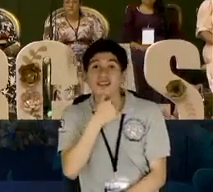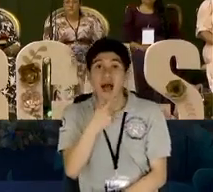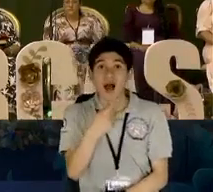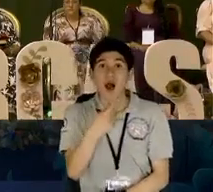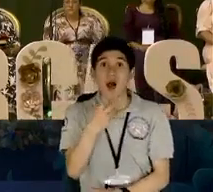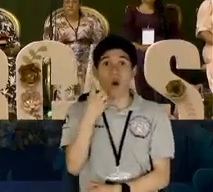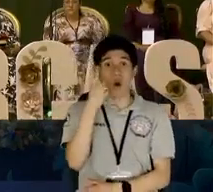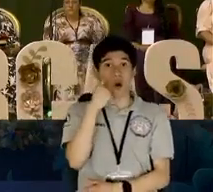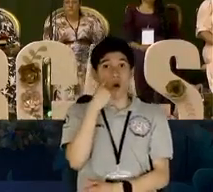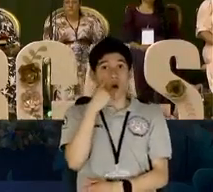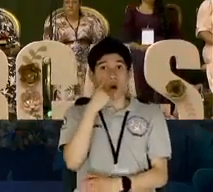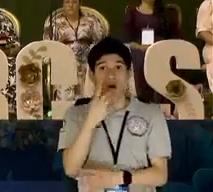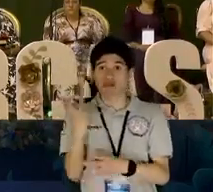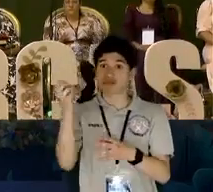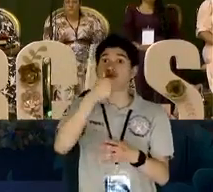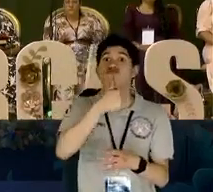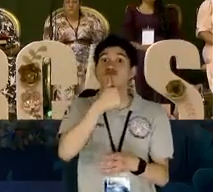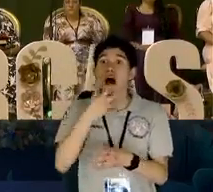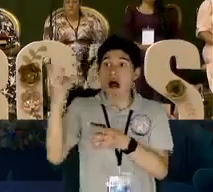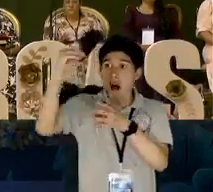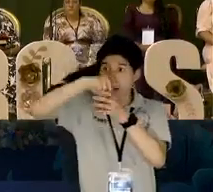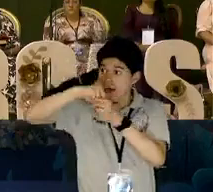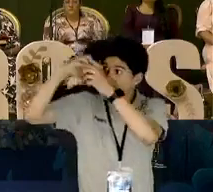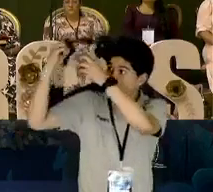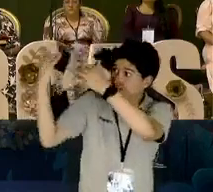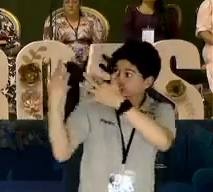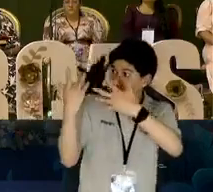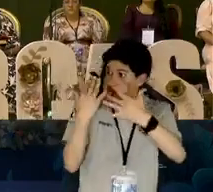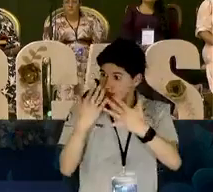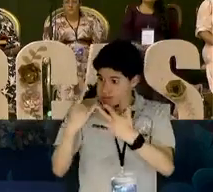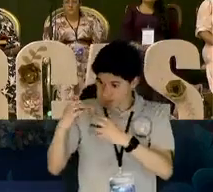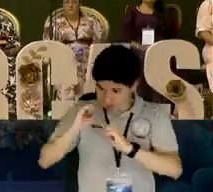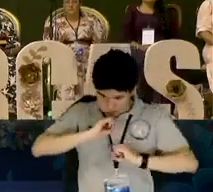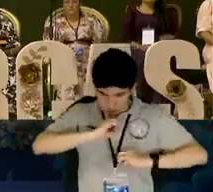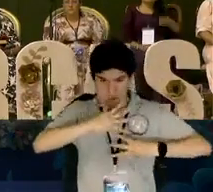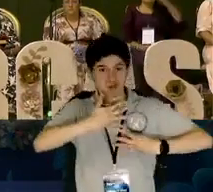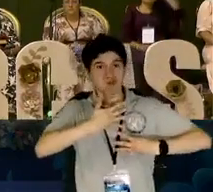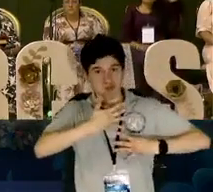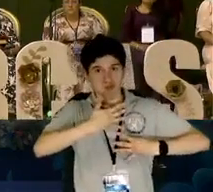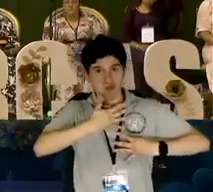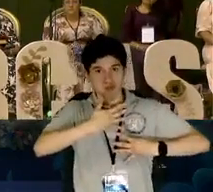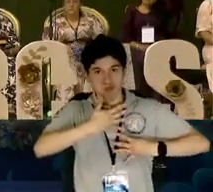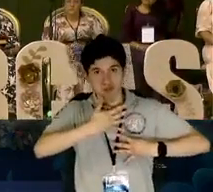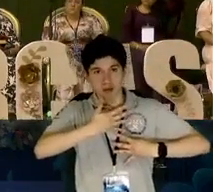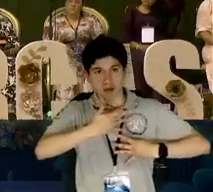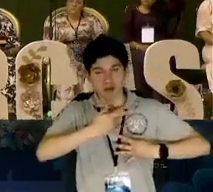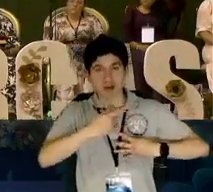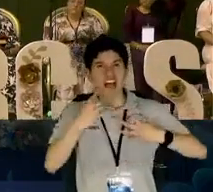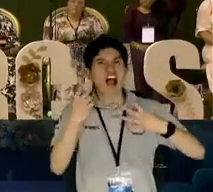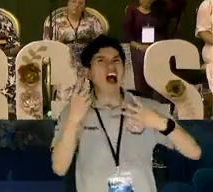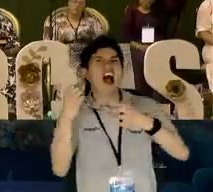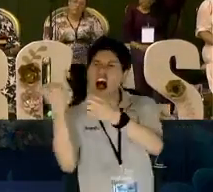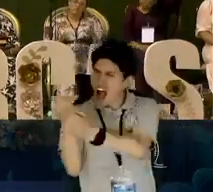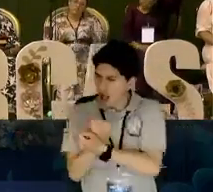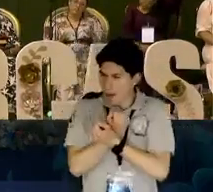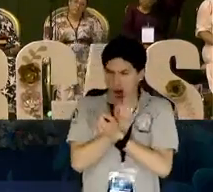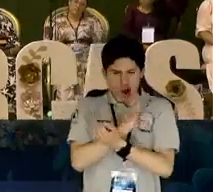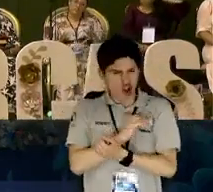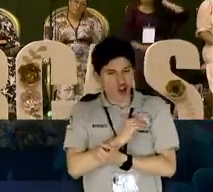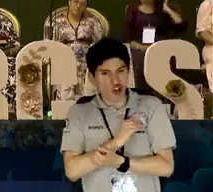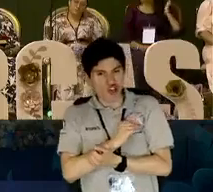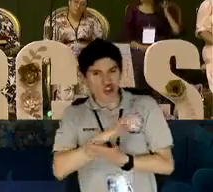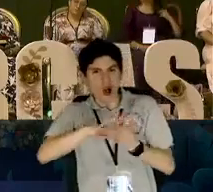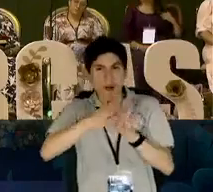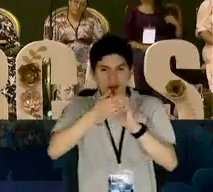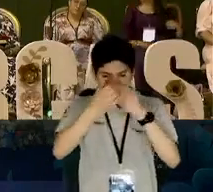Santo. ¿Cierto que sí? Amor, gozo, paz, paciencia. Y esa paciencia está en el segundo